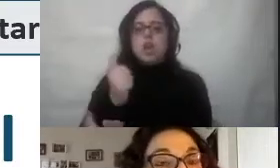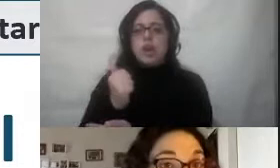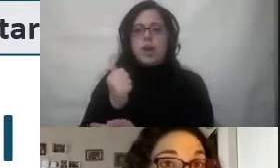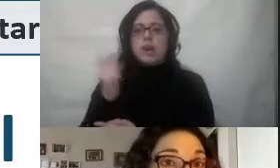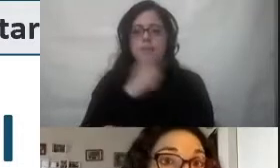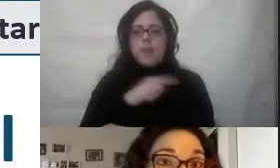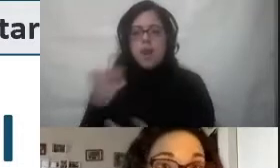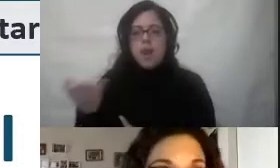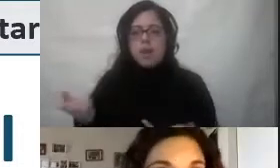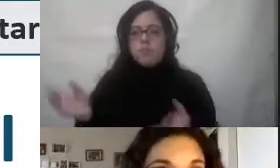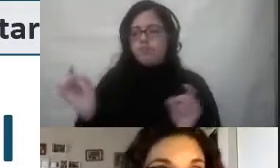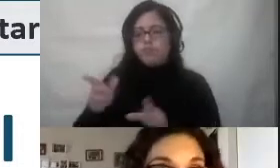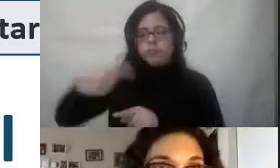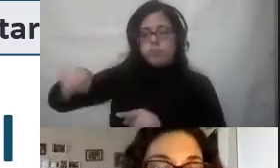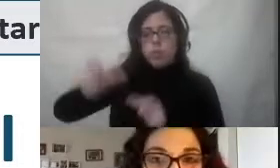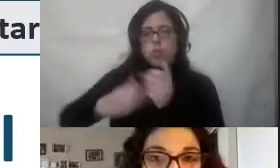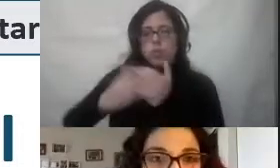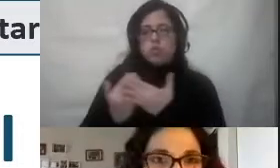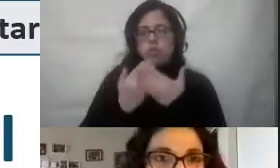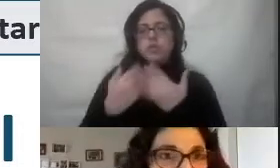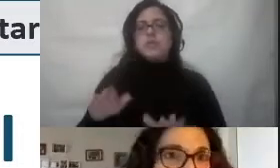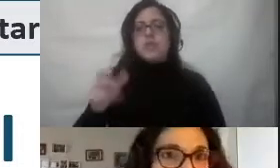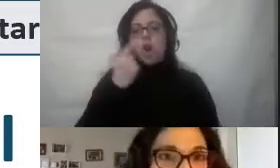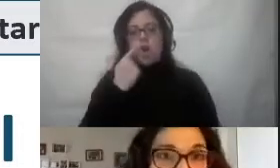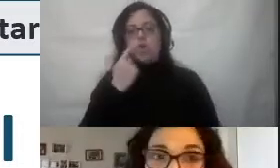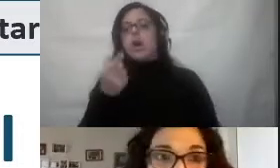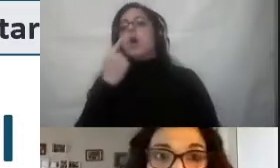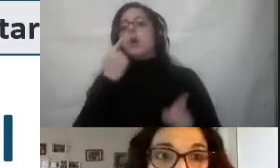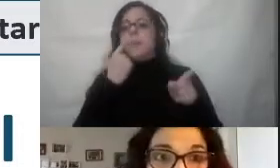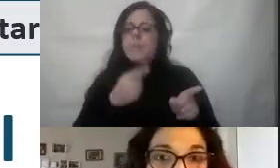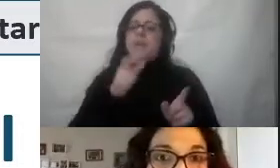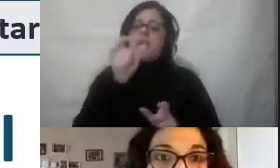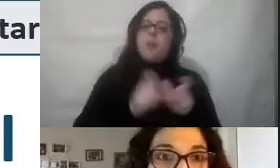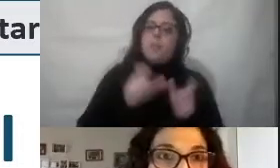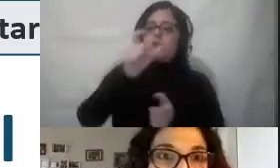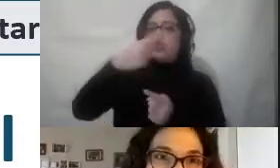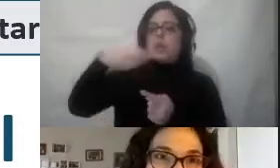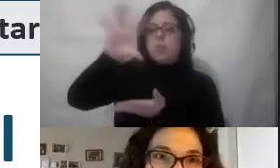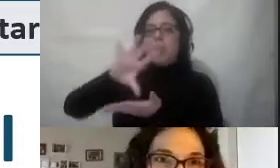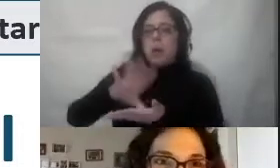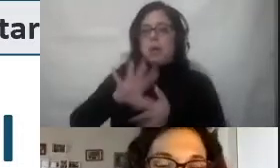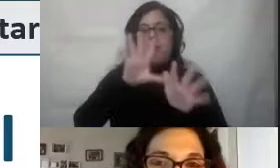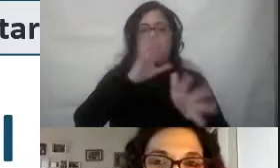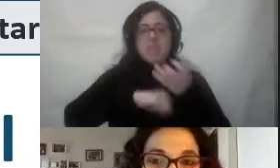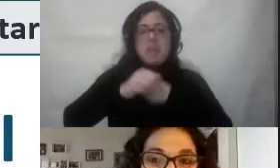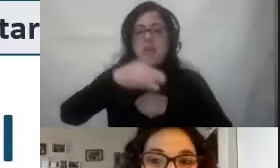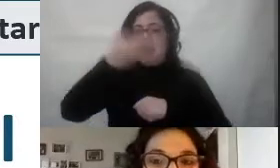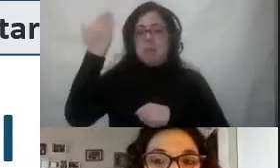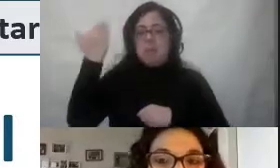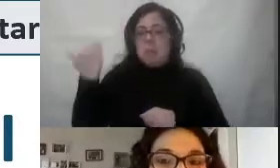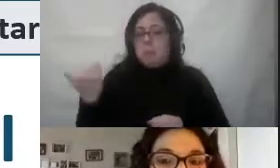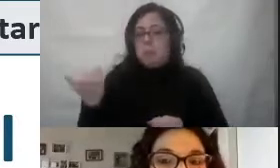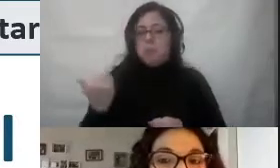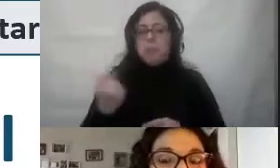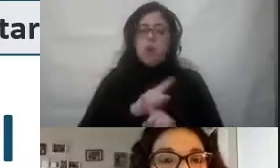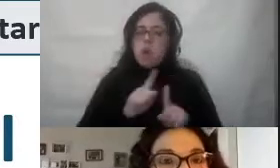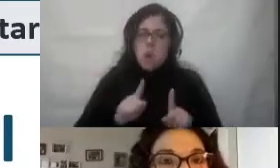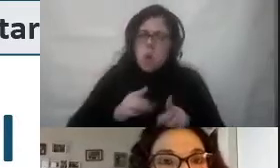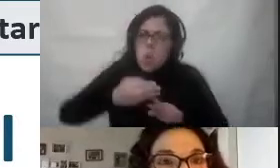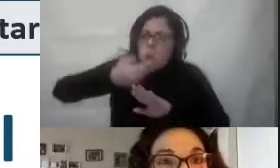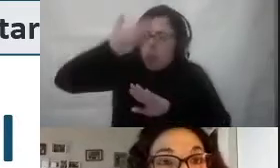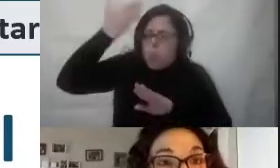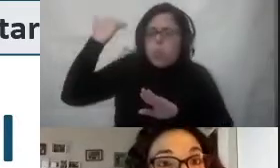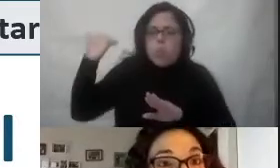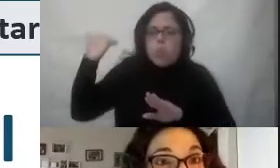¿Deberían capaces de delimitar estos problemas y decir, ok, mira, la migración no es algo que lleva 10 años, es un proceso de larga data? Además, es